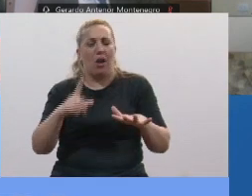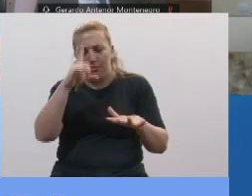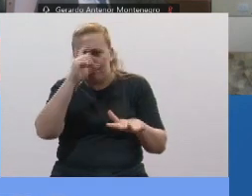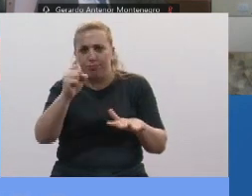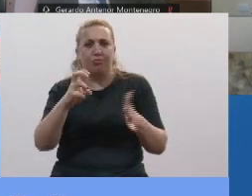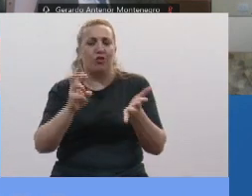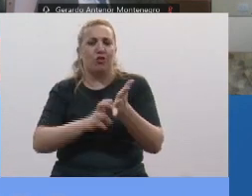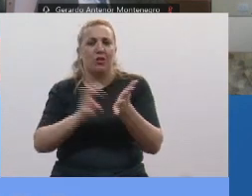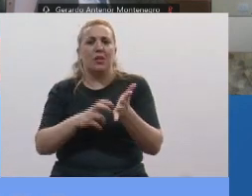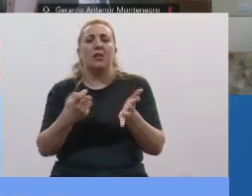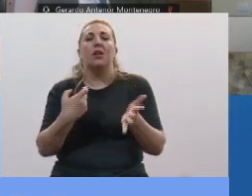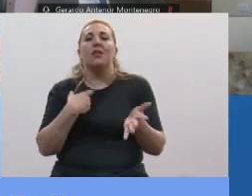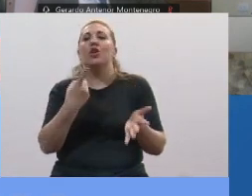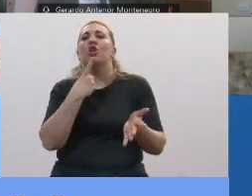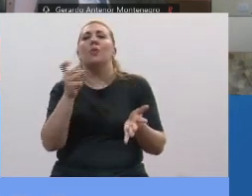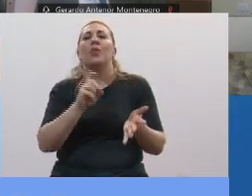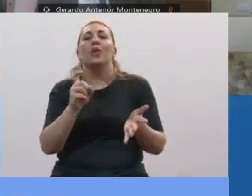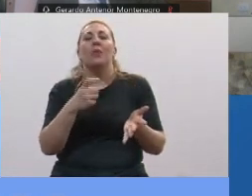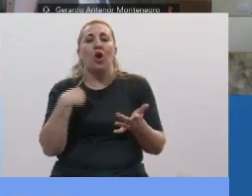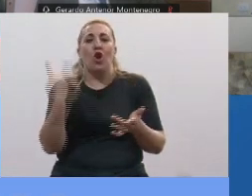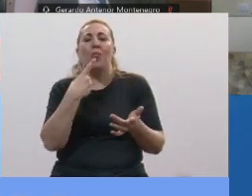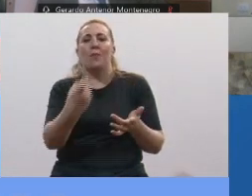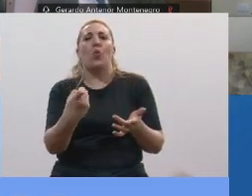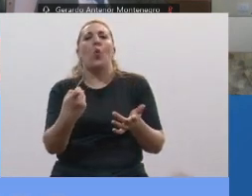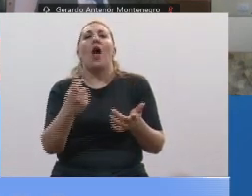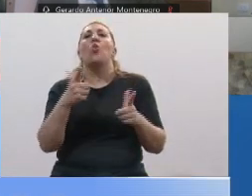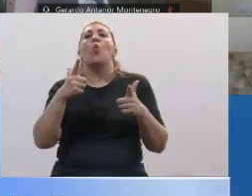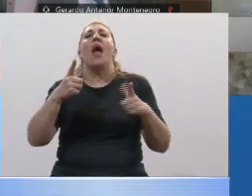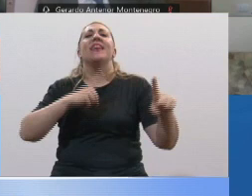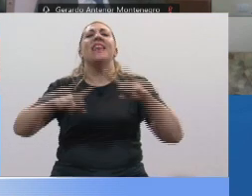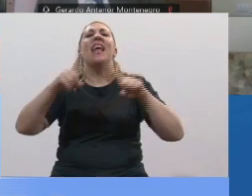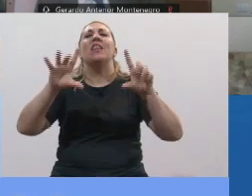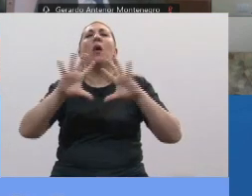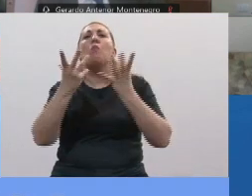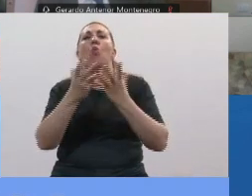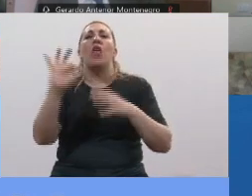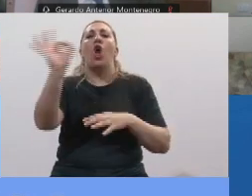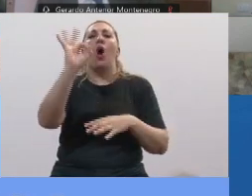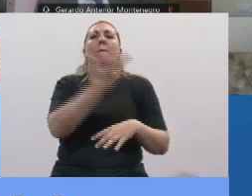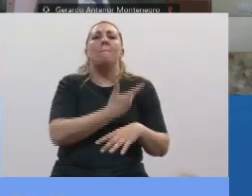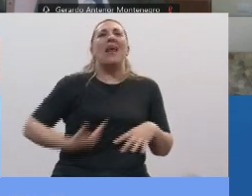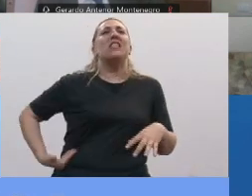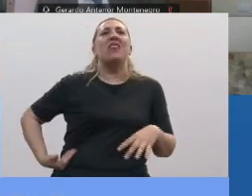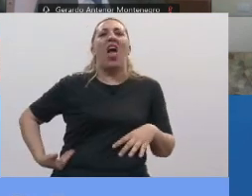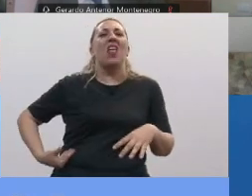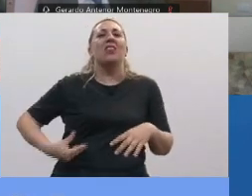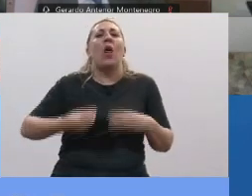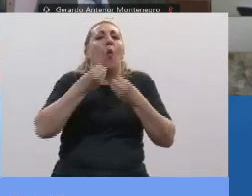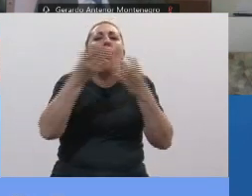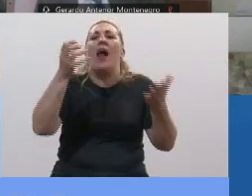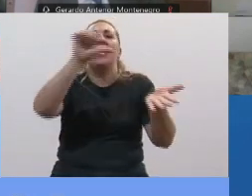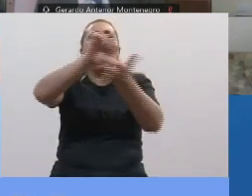nos dimos cuenta que no hubo presidente, no hubo dirigente mundial del país que se les